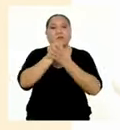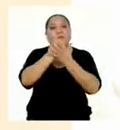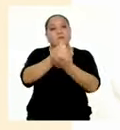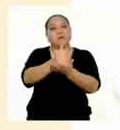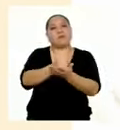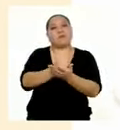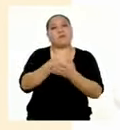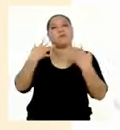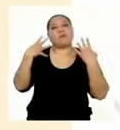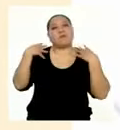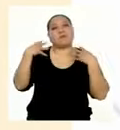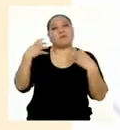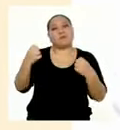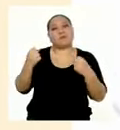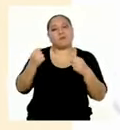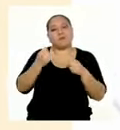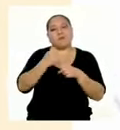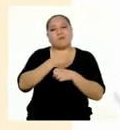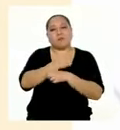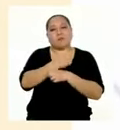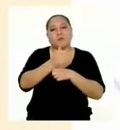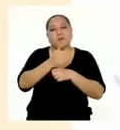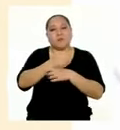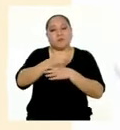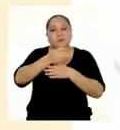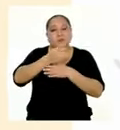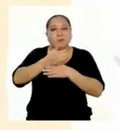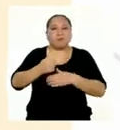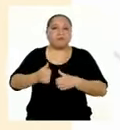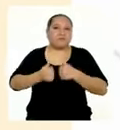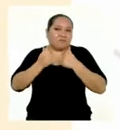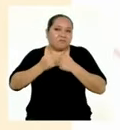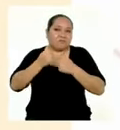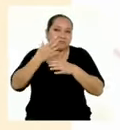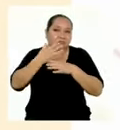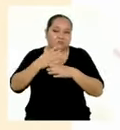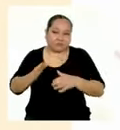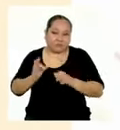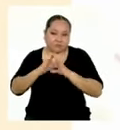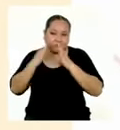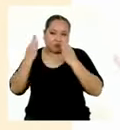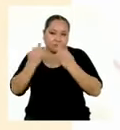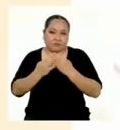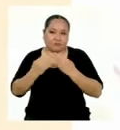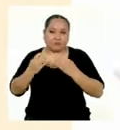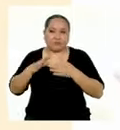ayudarnos a tener una sana convivencia en familia. Después de leer y